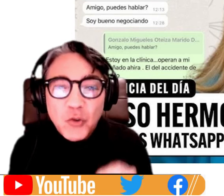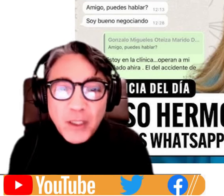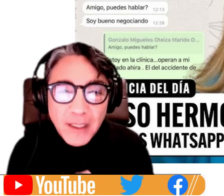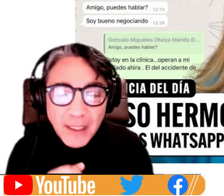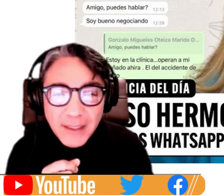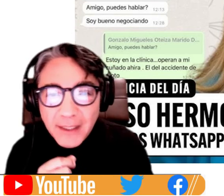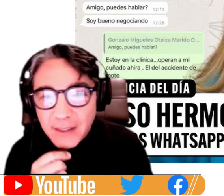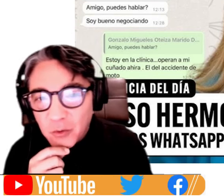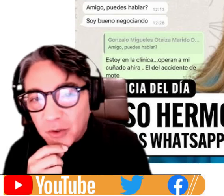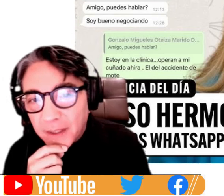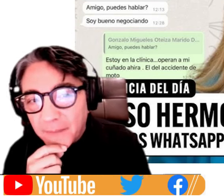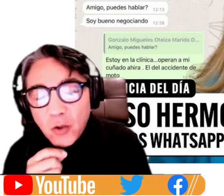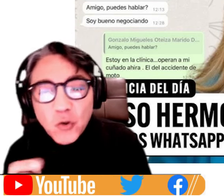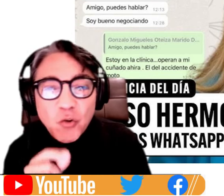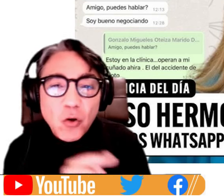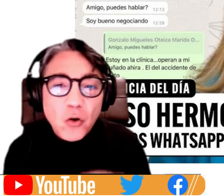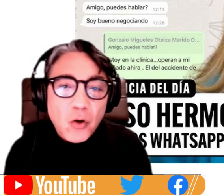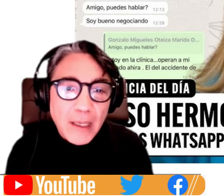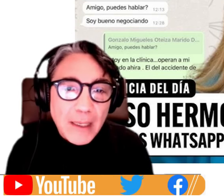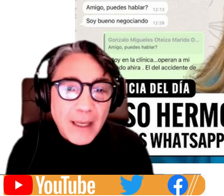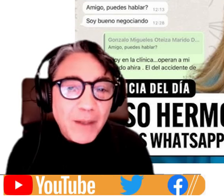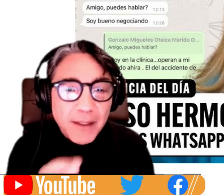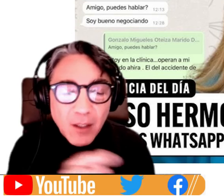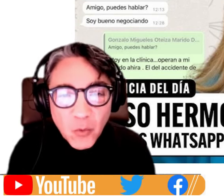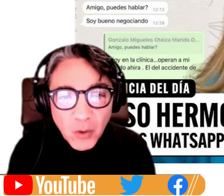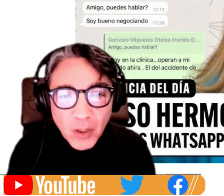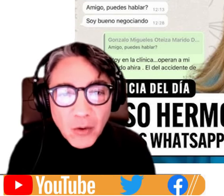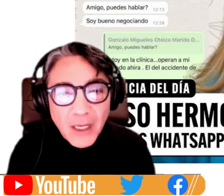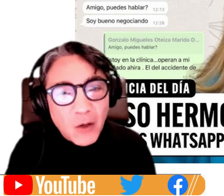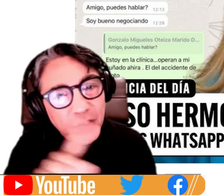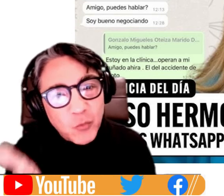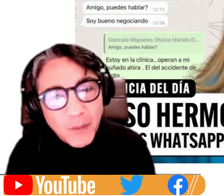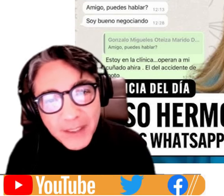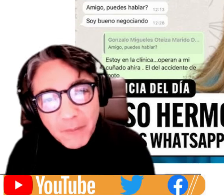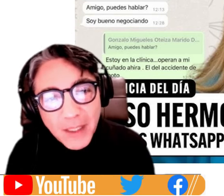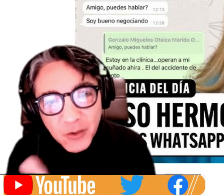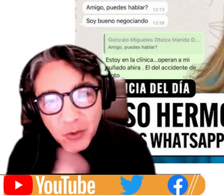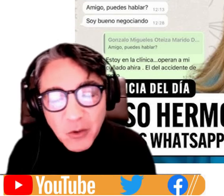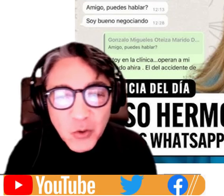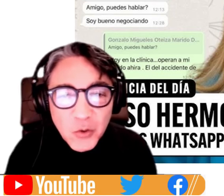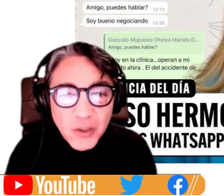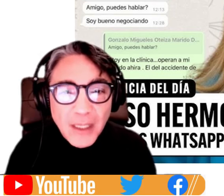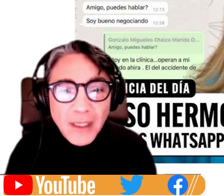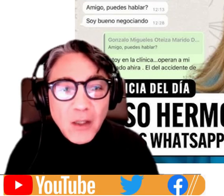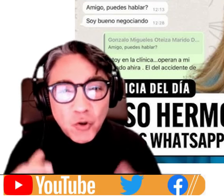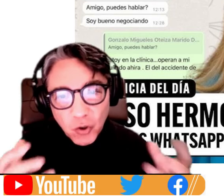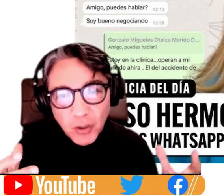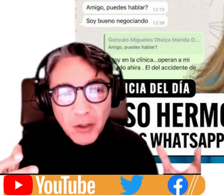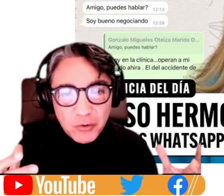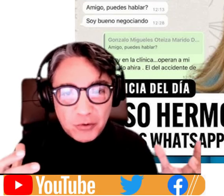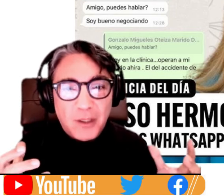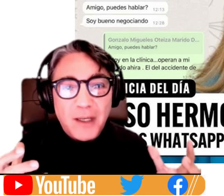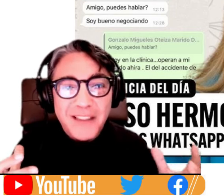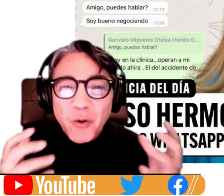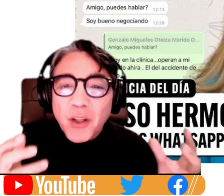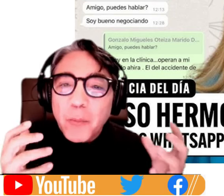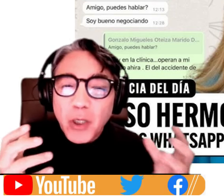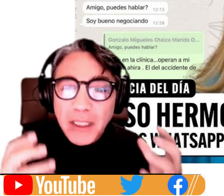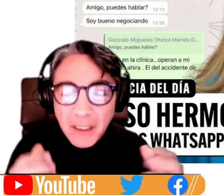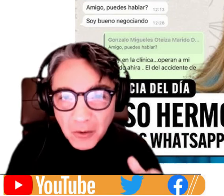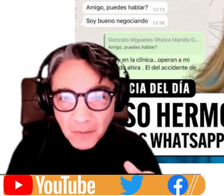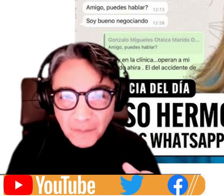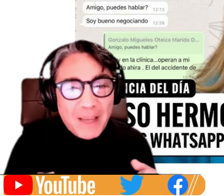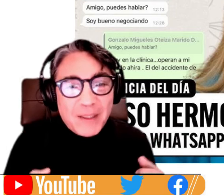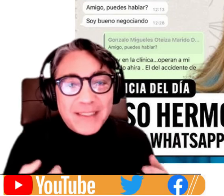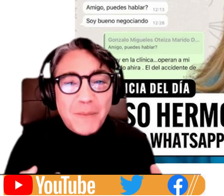manera como funciona estas instituciones no solo eh el Ministerio Público la Corte Suprema también el tribunal constitucional son órganos eh de de